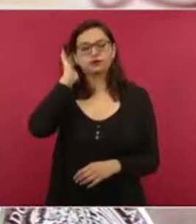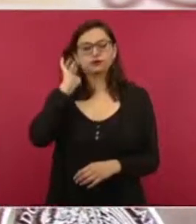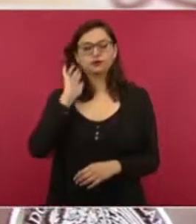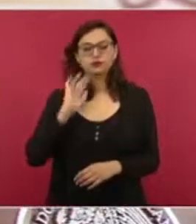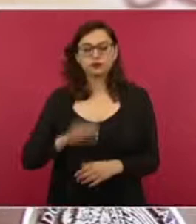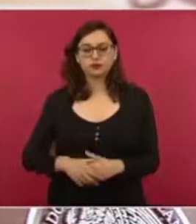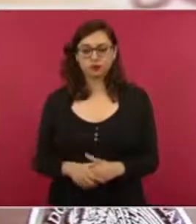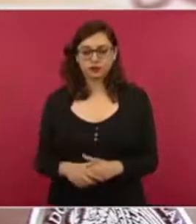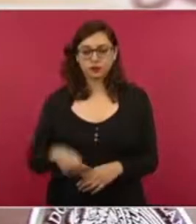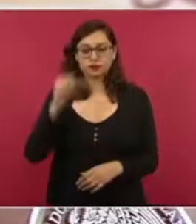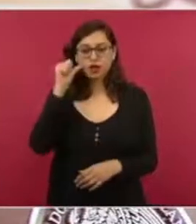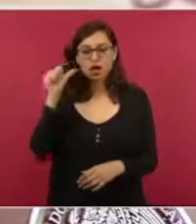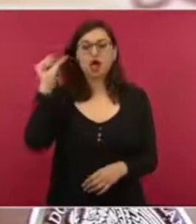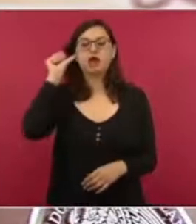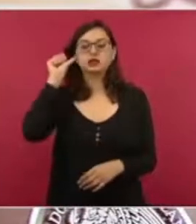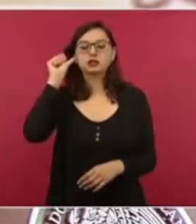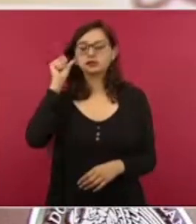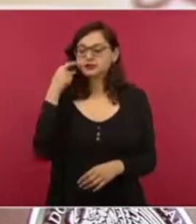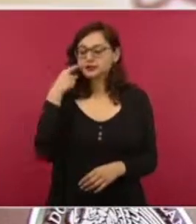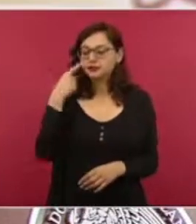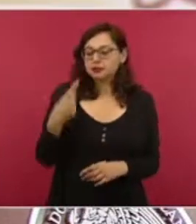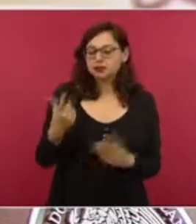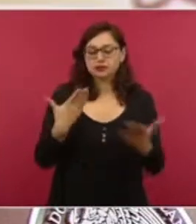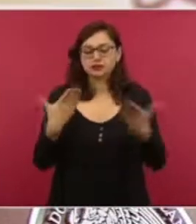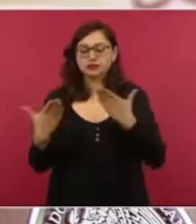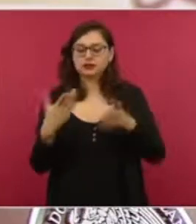una gráfica sobre el precio